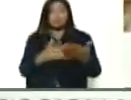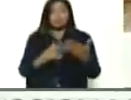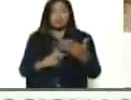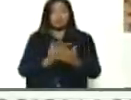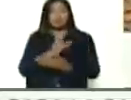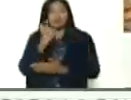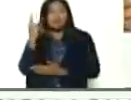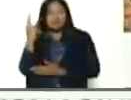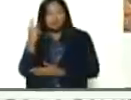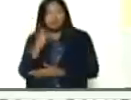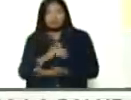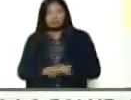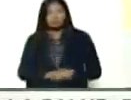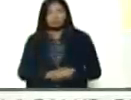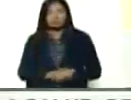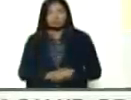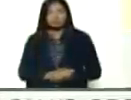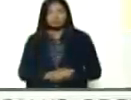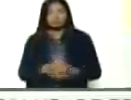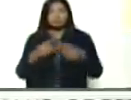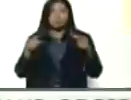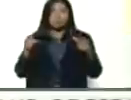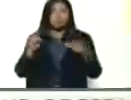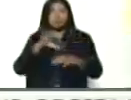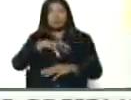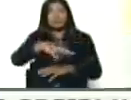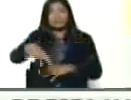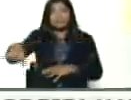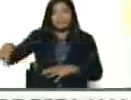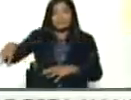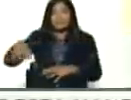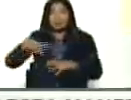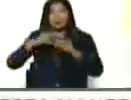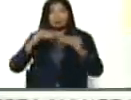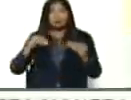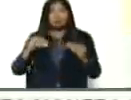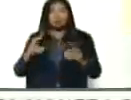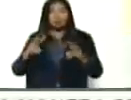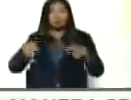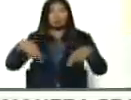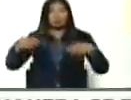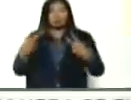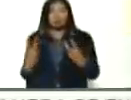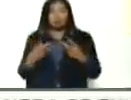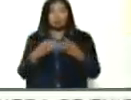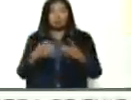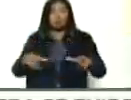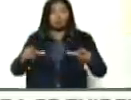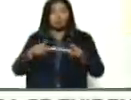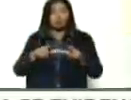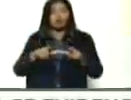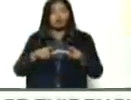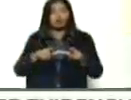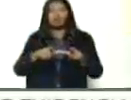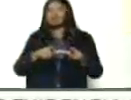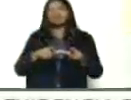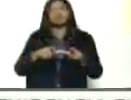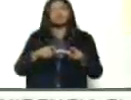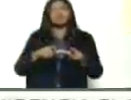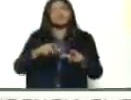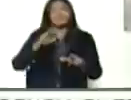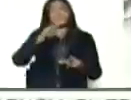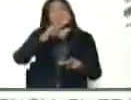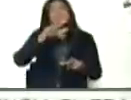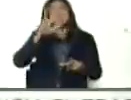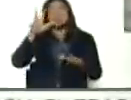31 millones de árboles a lo largo del país y ha reforestado aproximadamente 28 mil hectáreas degradadas por